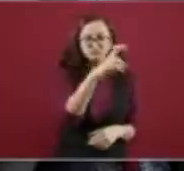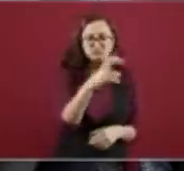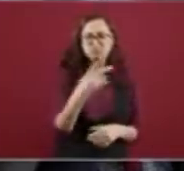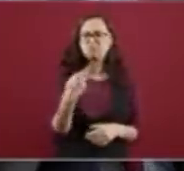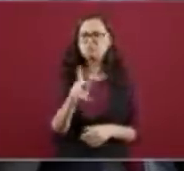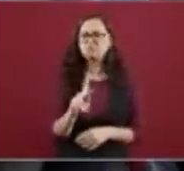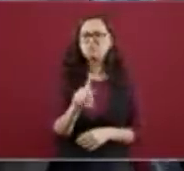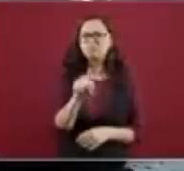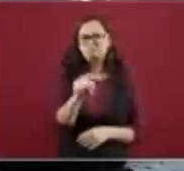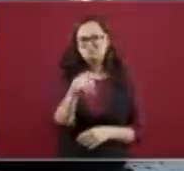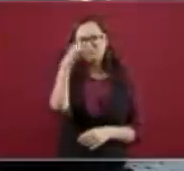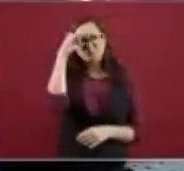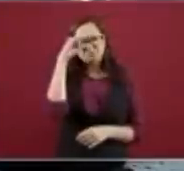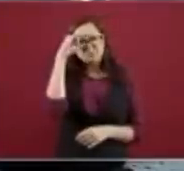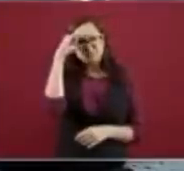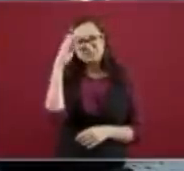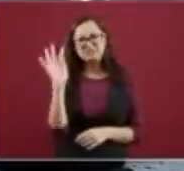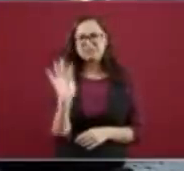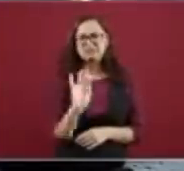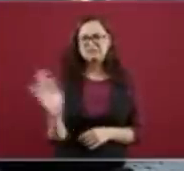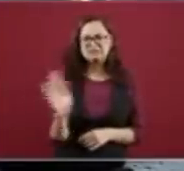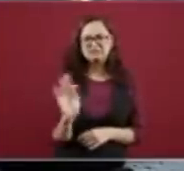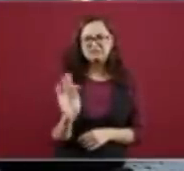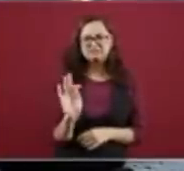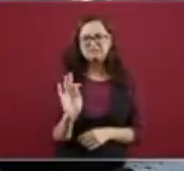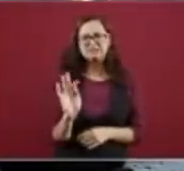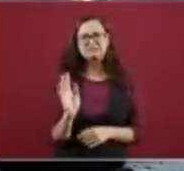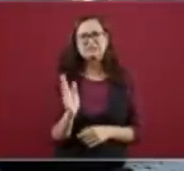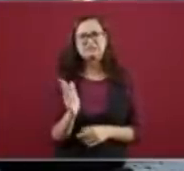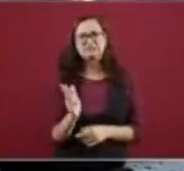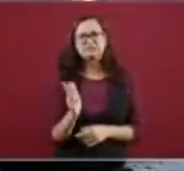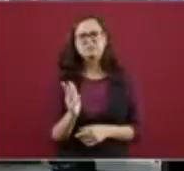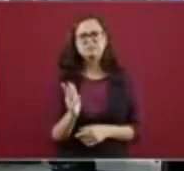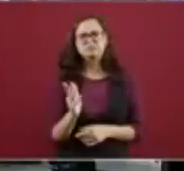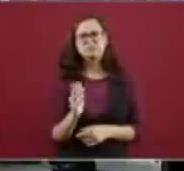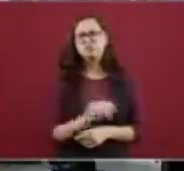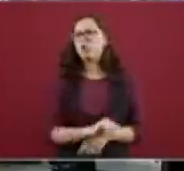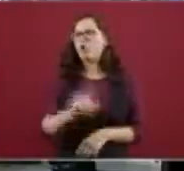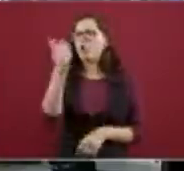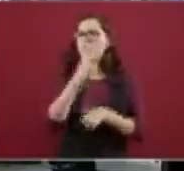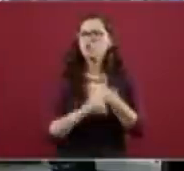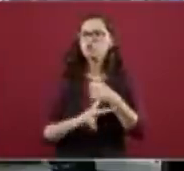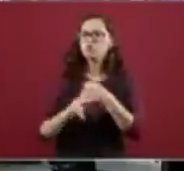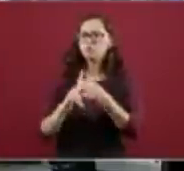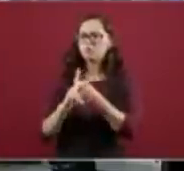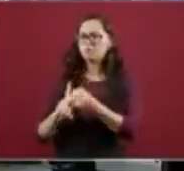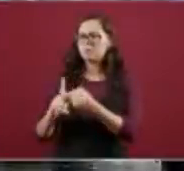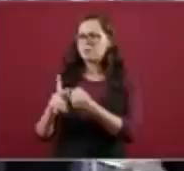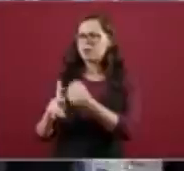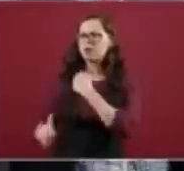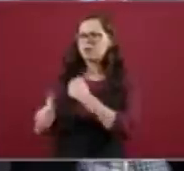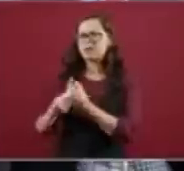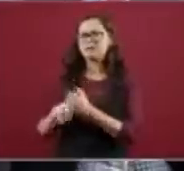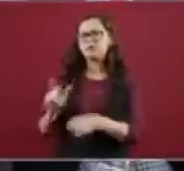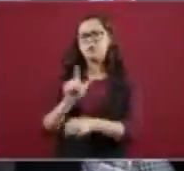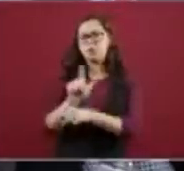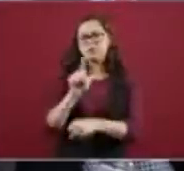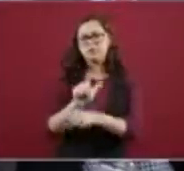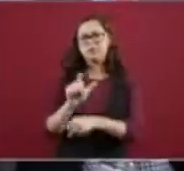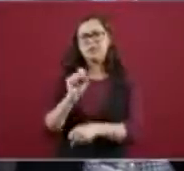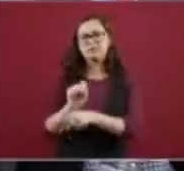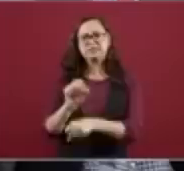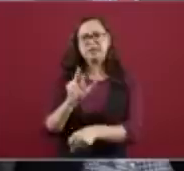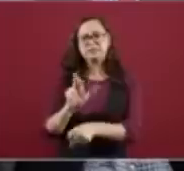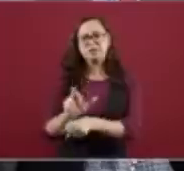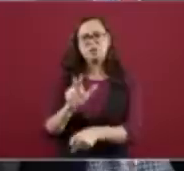¿Ha pensado usted en la posibilidad de invitar a los presidentes de los países centroamericanos, de Guatemala, de El Salvador, de Honduras,